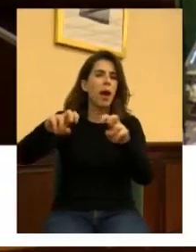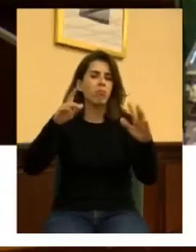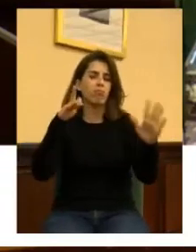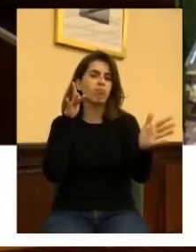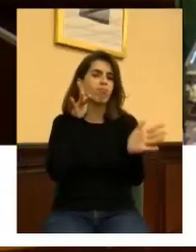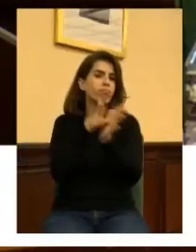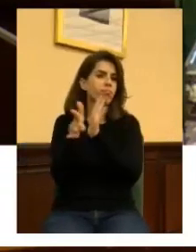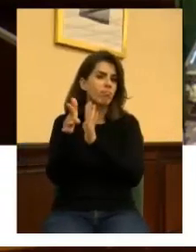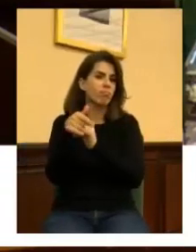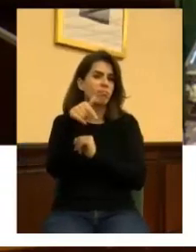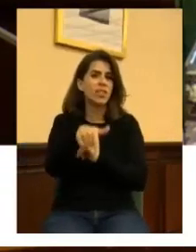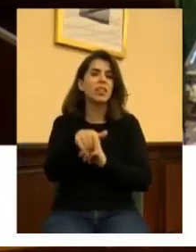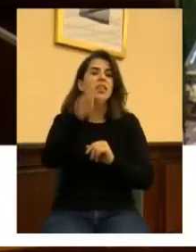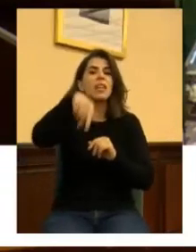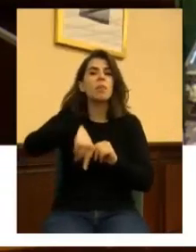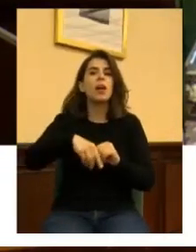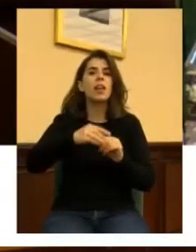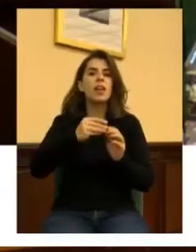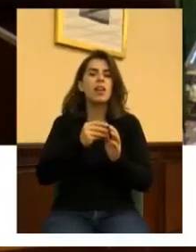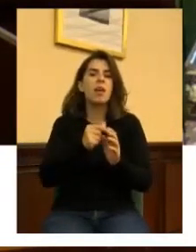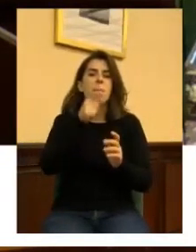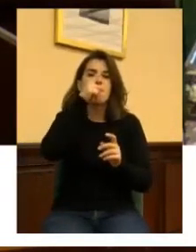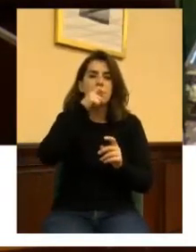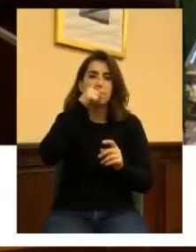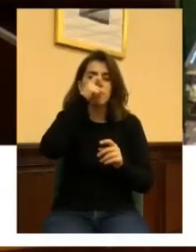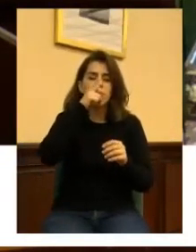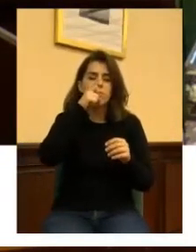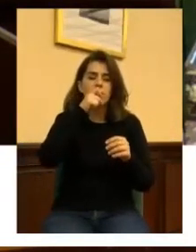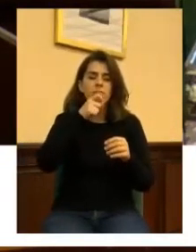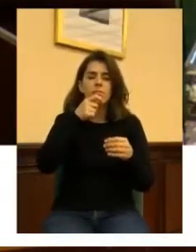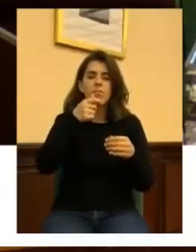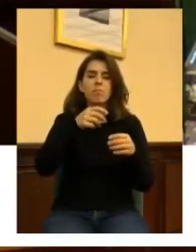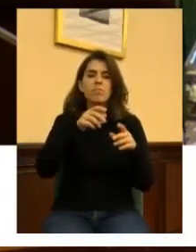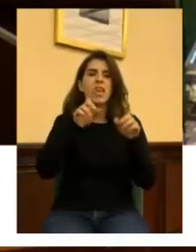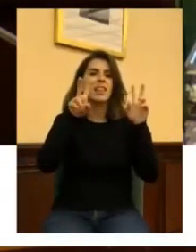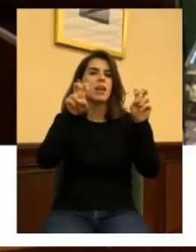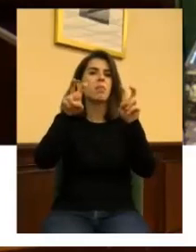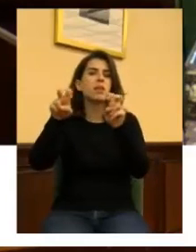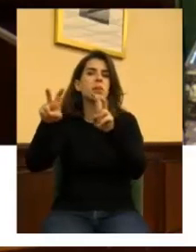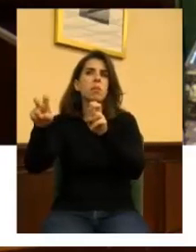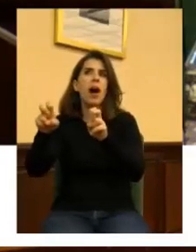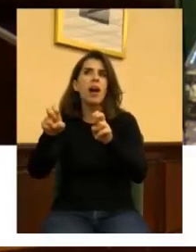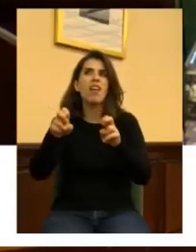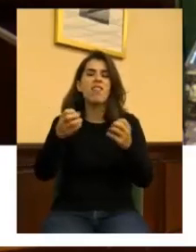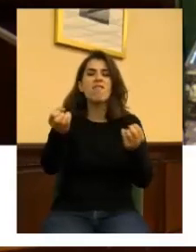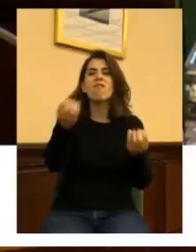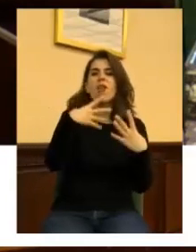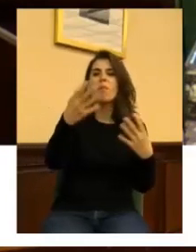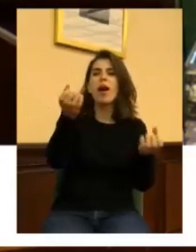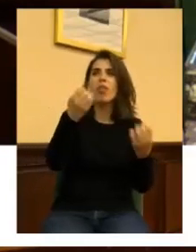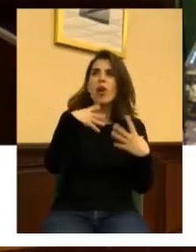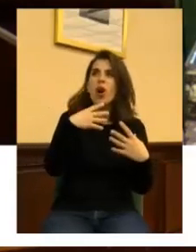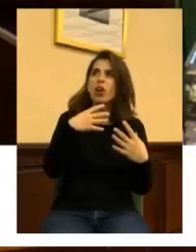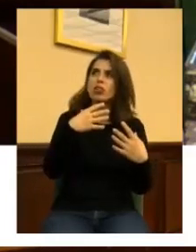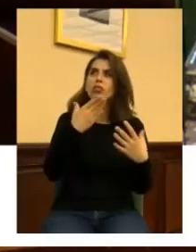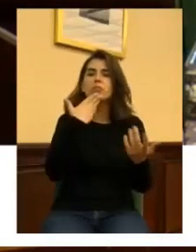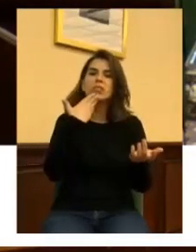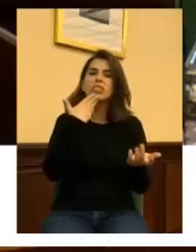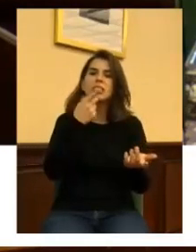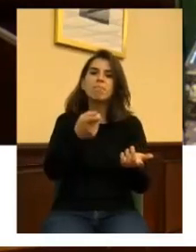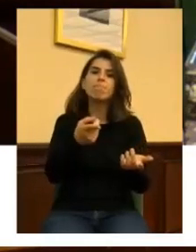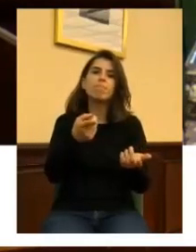La primacía del aprendizaje memorialístico, que obliga al alumnado a engullir información frente a la